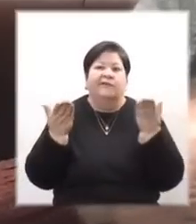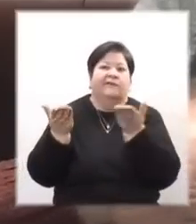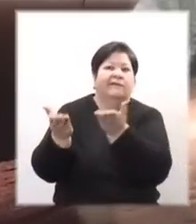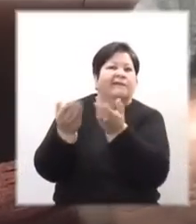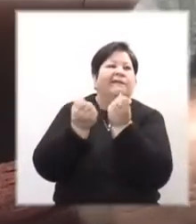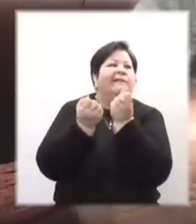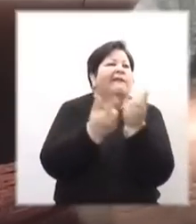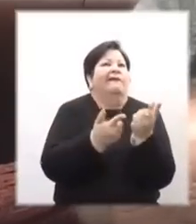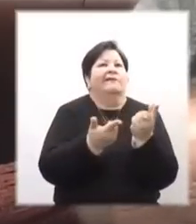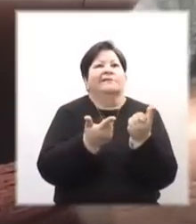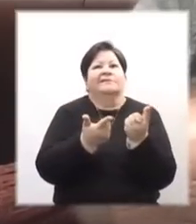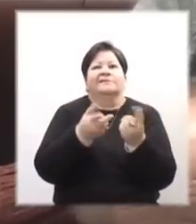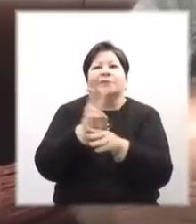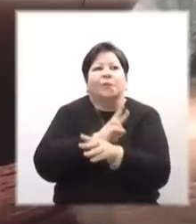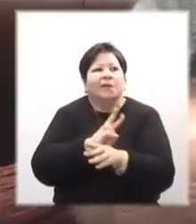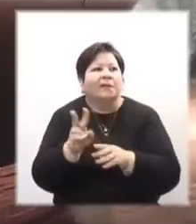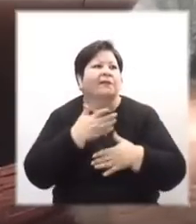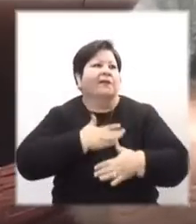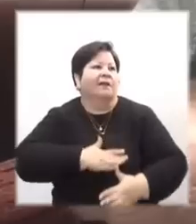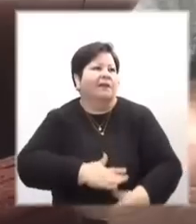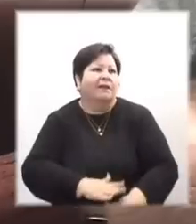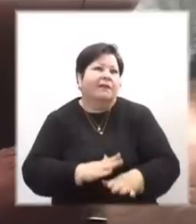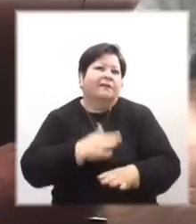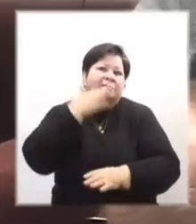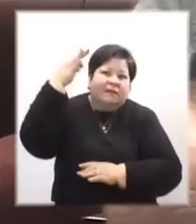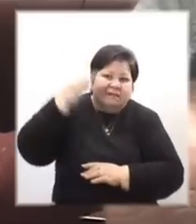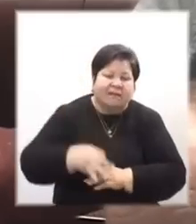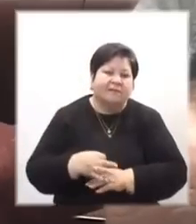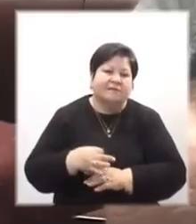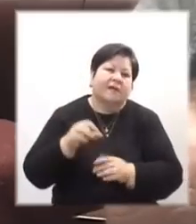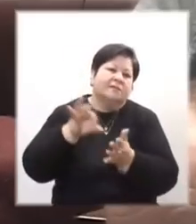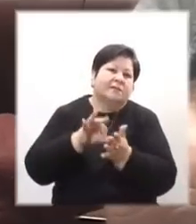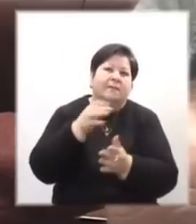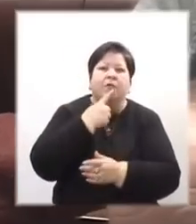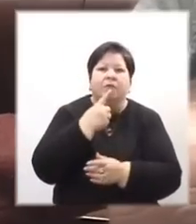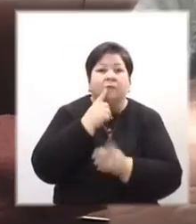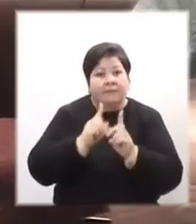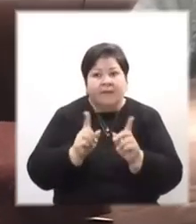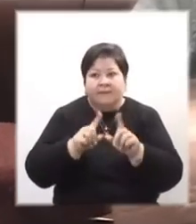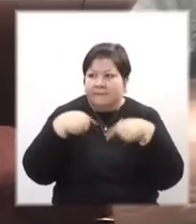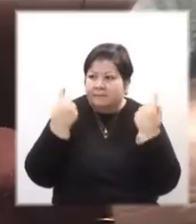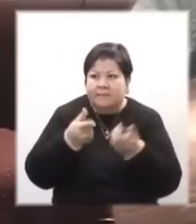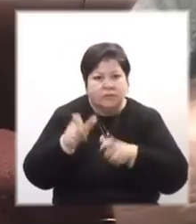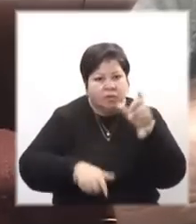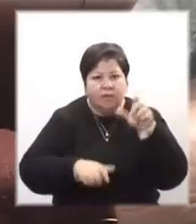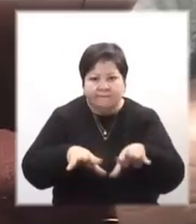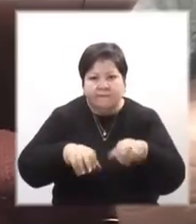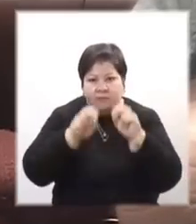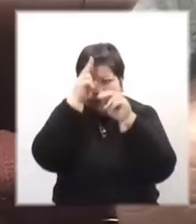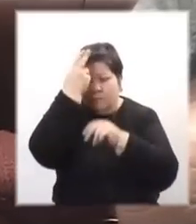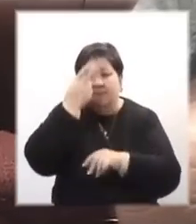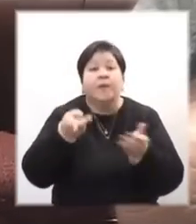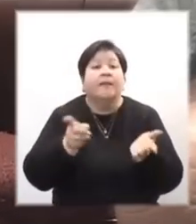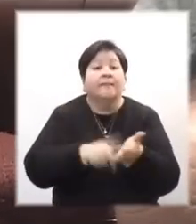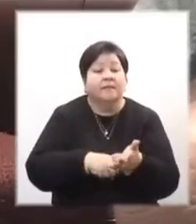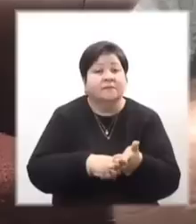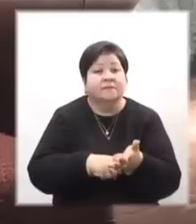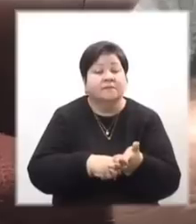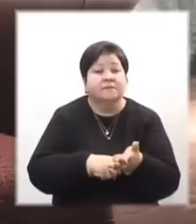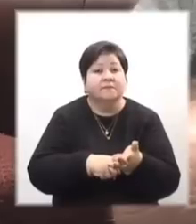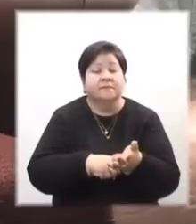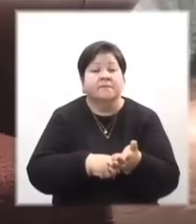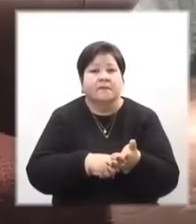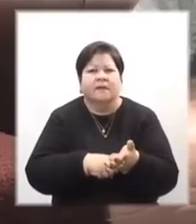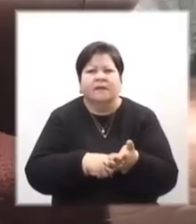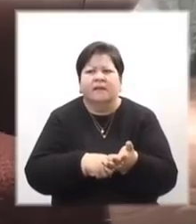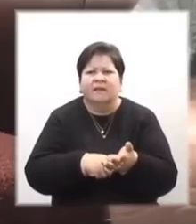dar certeza, seguridad y tranquilidad a todo el sistema político y a toda la ciudadanía. Pero además, presidente, ¿es tan